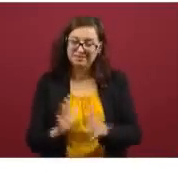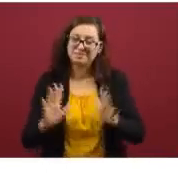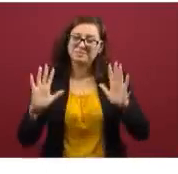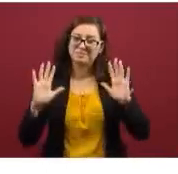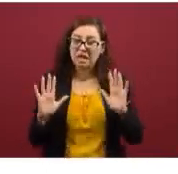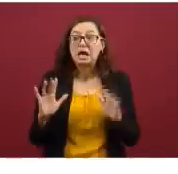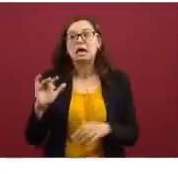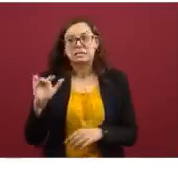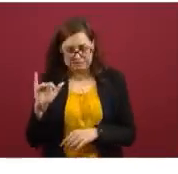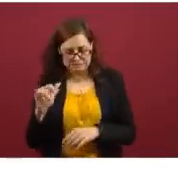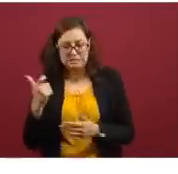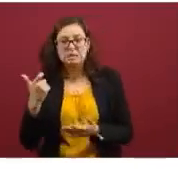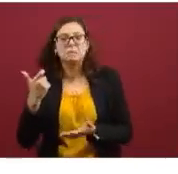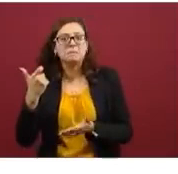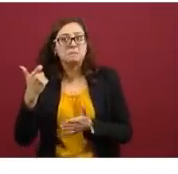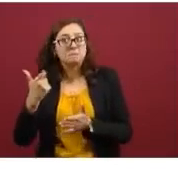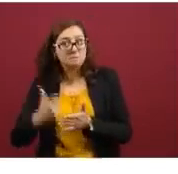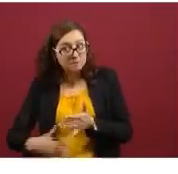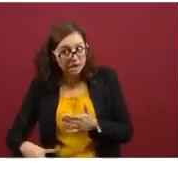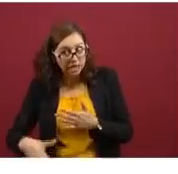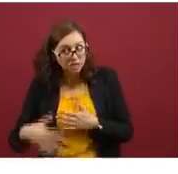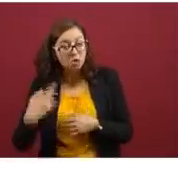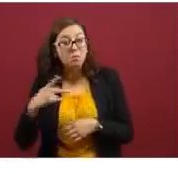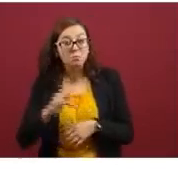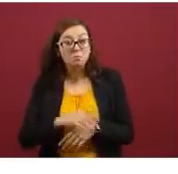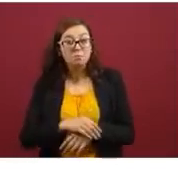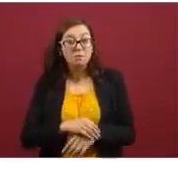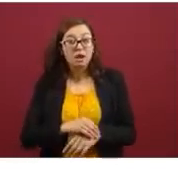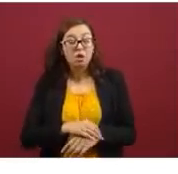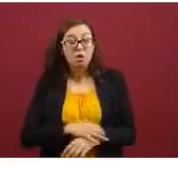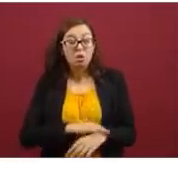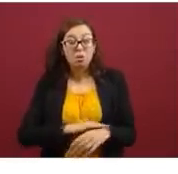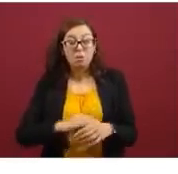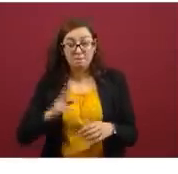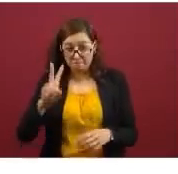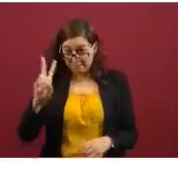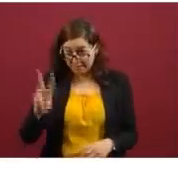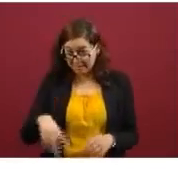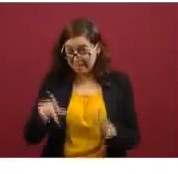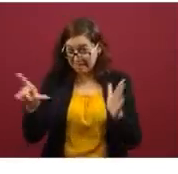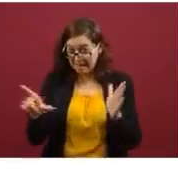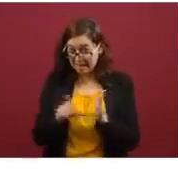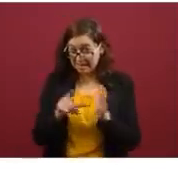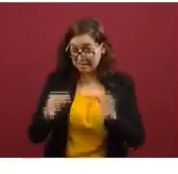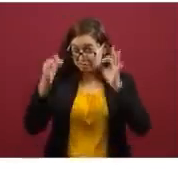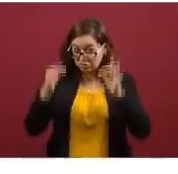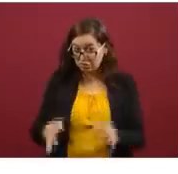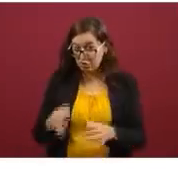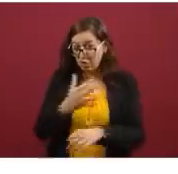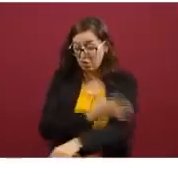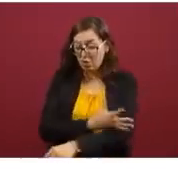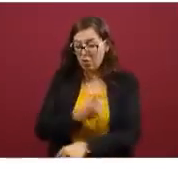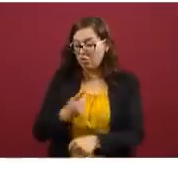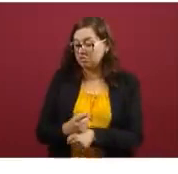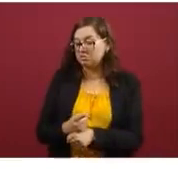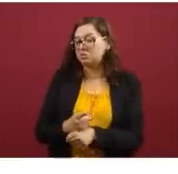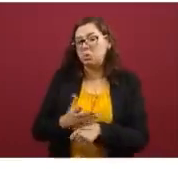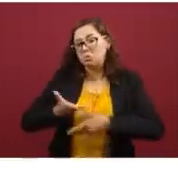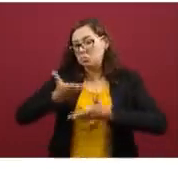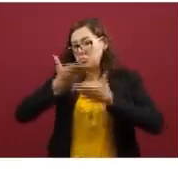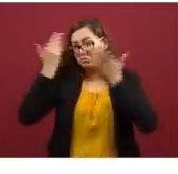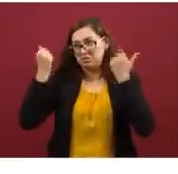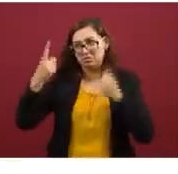muy barato, pero no podemos decir que dé litros de litro, porque nos han impedido realizar